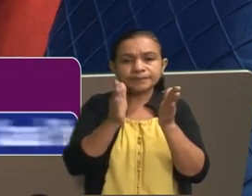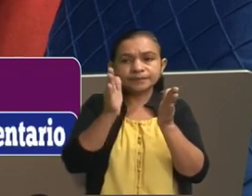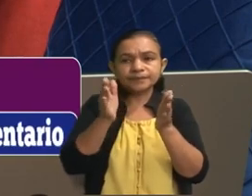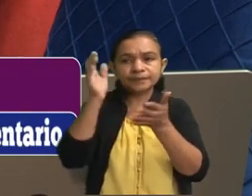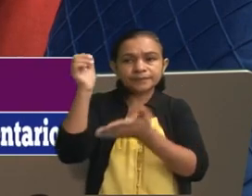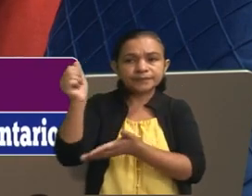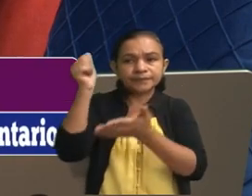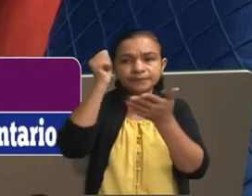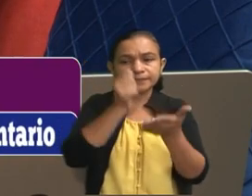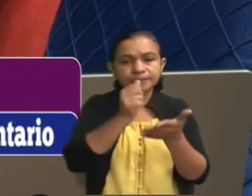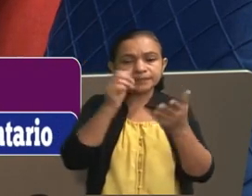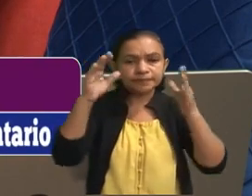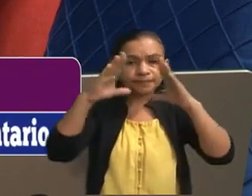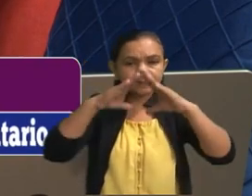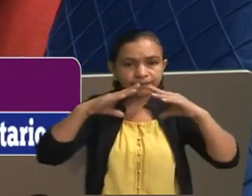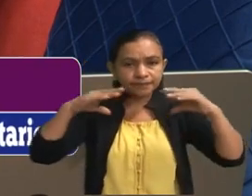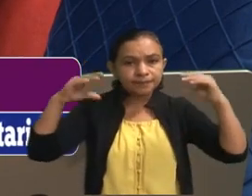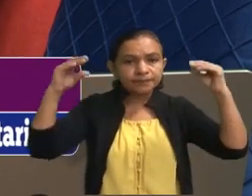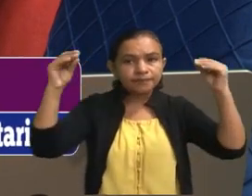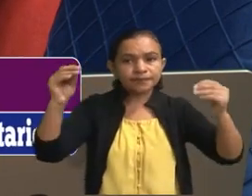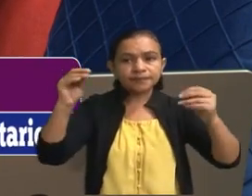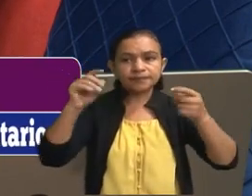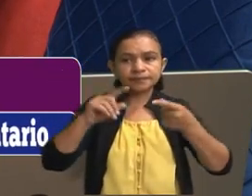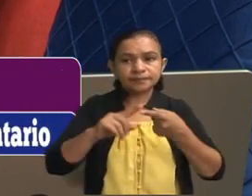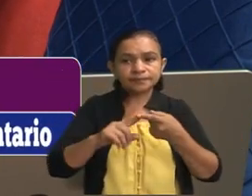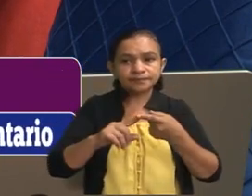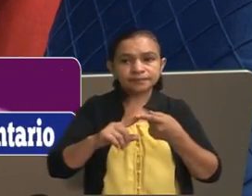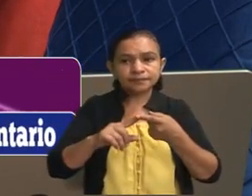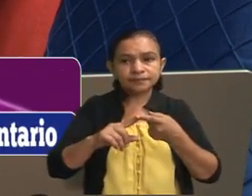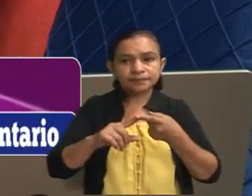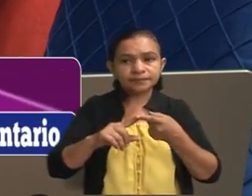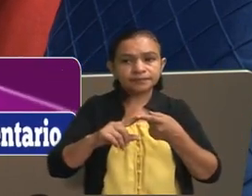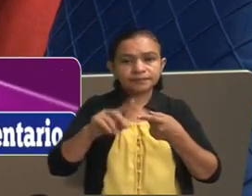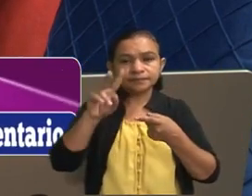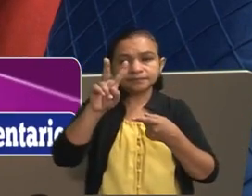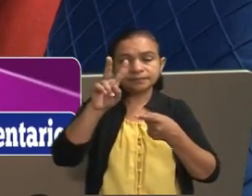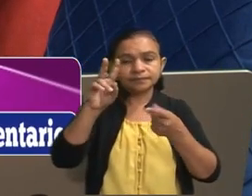financiamiento por el Japón, que eran como